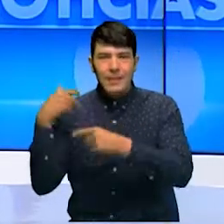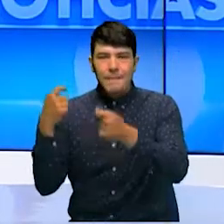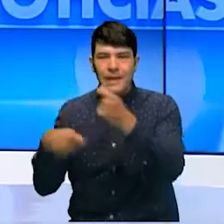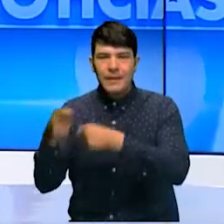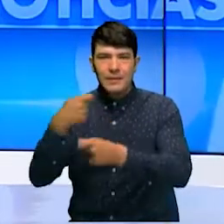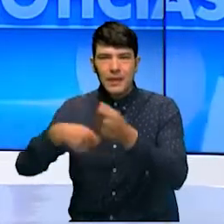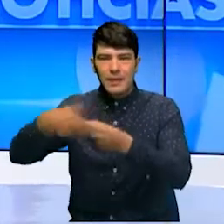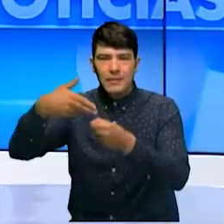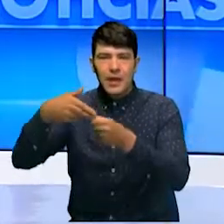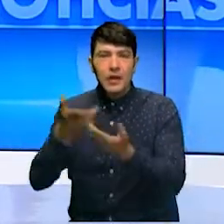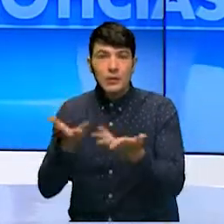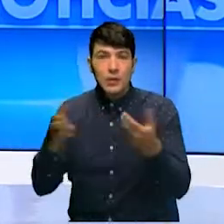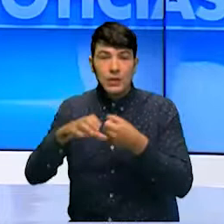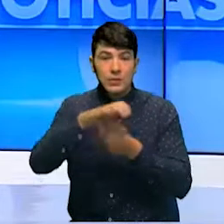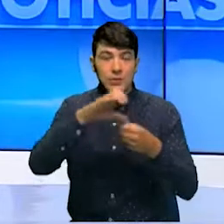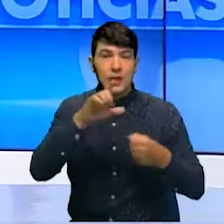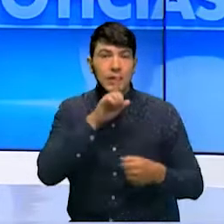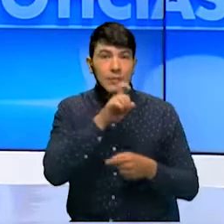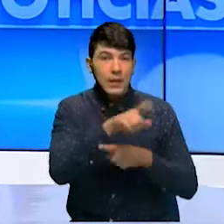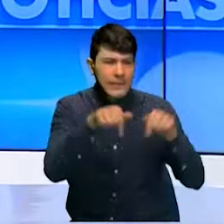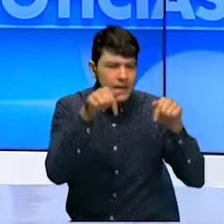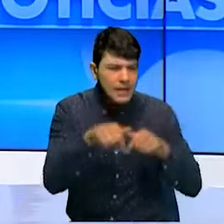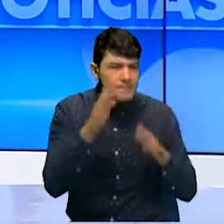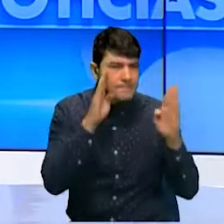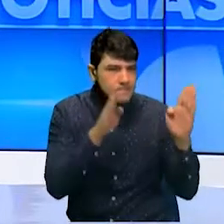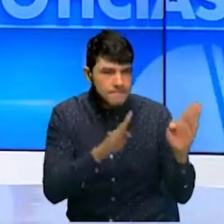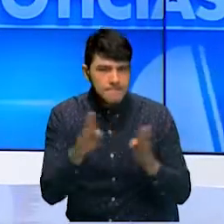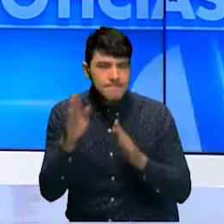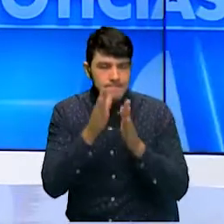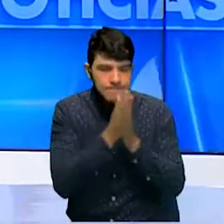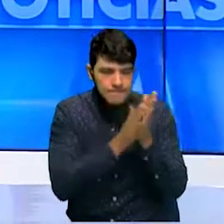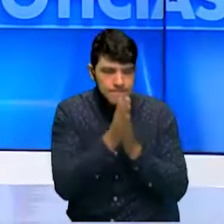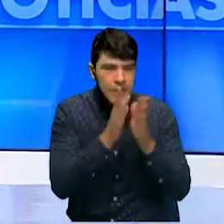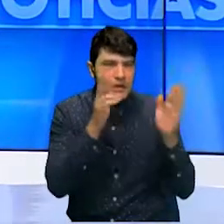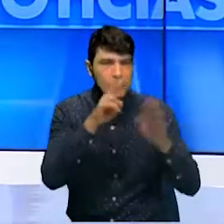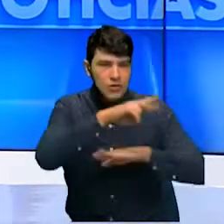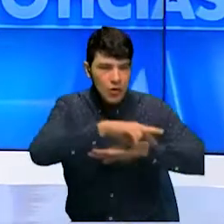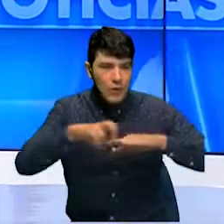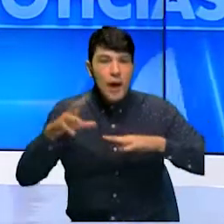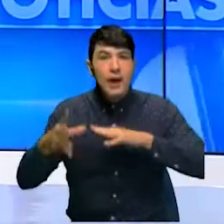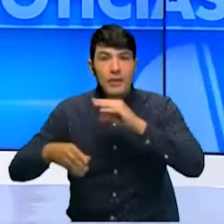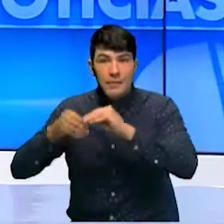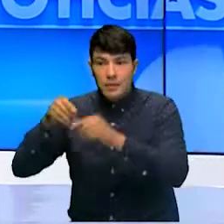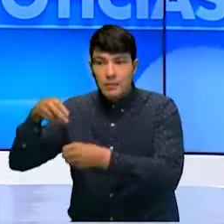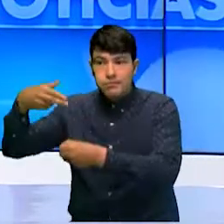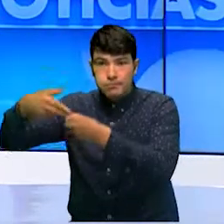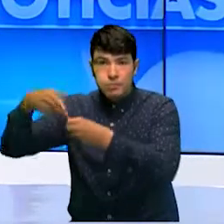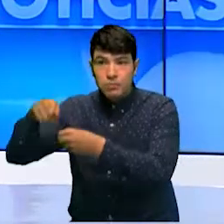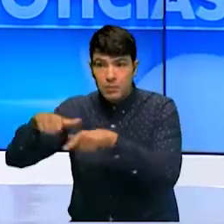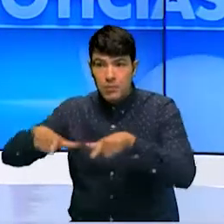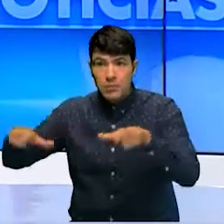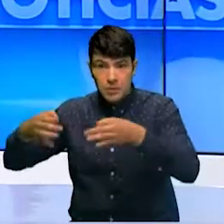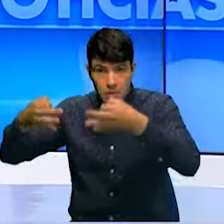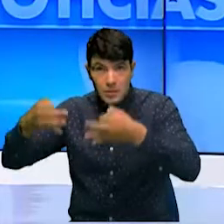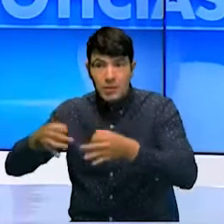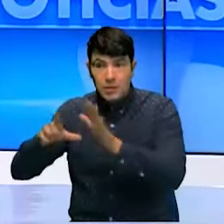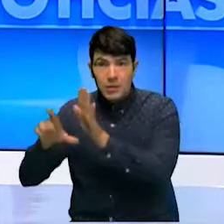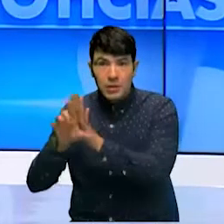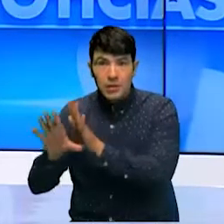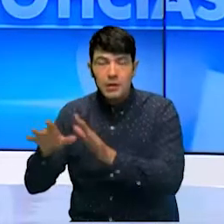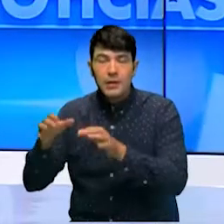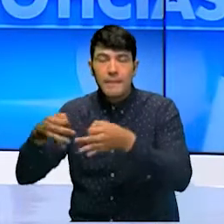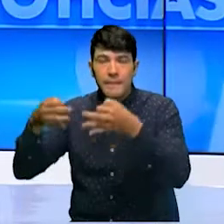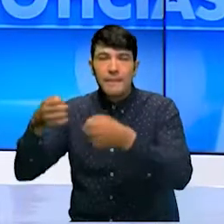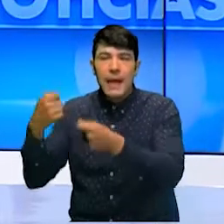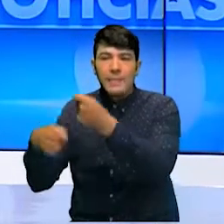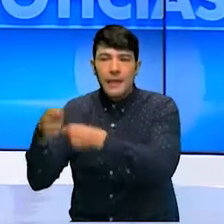lo hacían desde la ciudad de Bucaramanga, donde planeaban todos los hurtos. Tenían además una estación de servicio desde la cual vendían los combustibles. Eduard Pinillo,